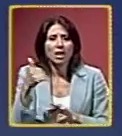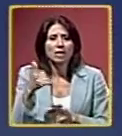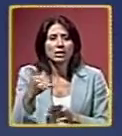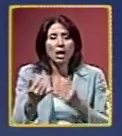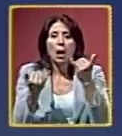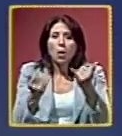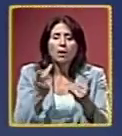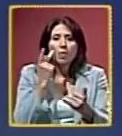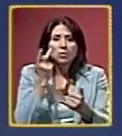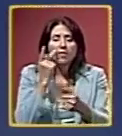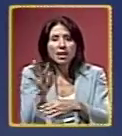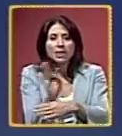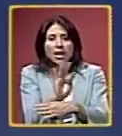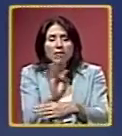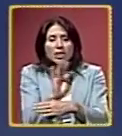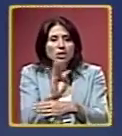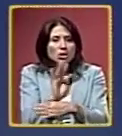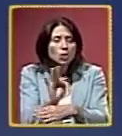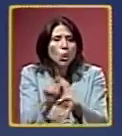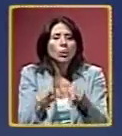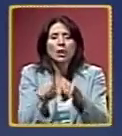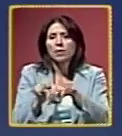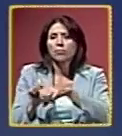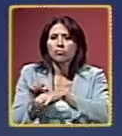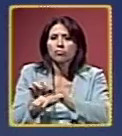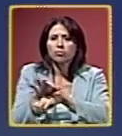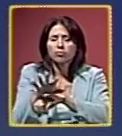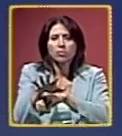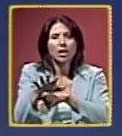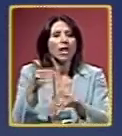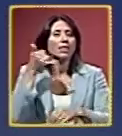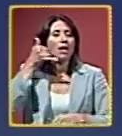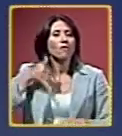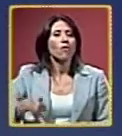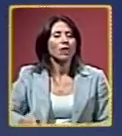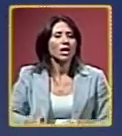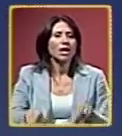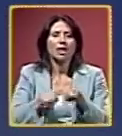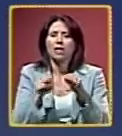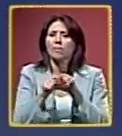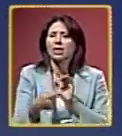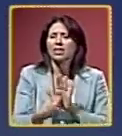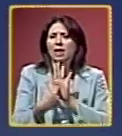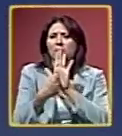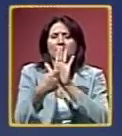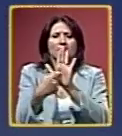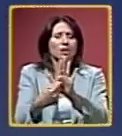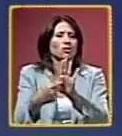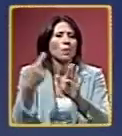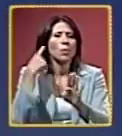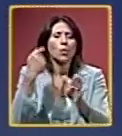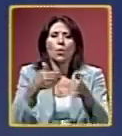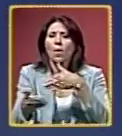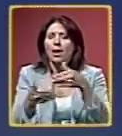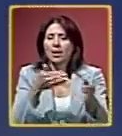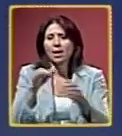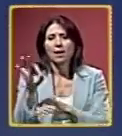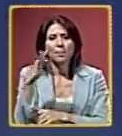televisión transmitiéndose por cualquiera de esos medios, la telefonía celular transmitiéndose por cualquiera de esos medios.